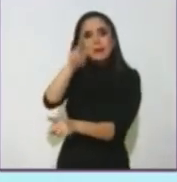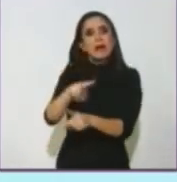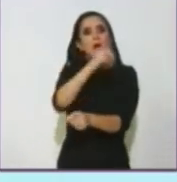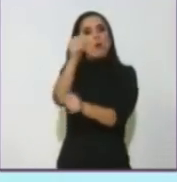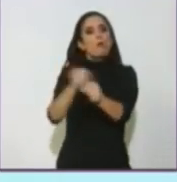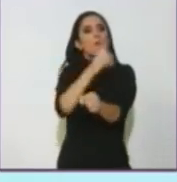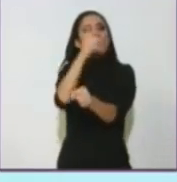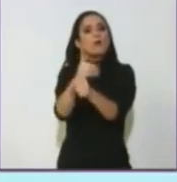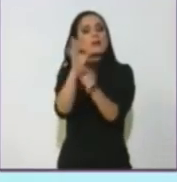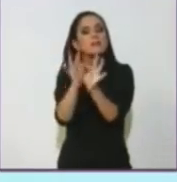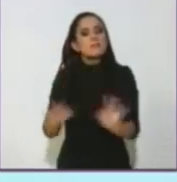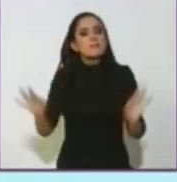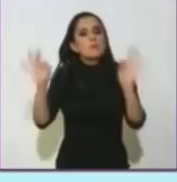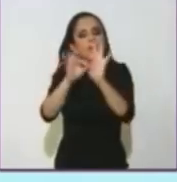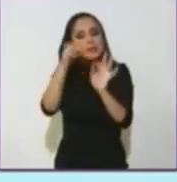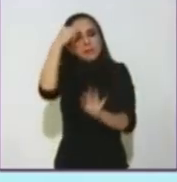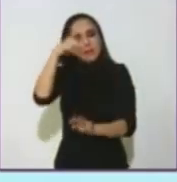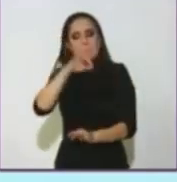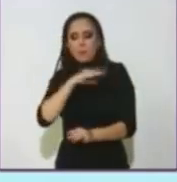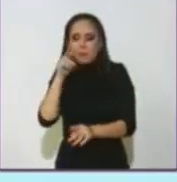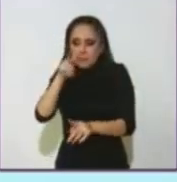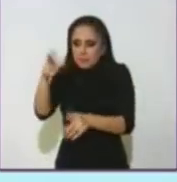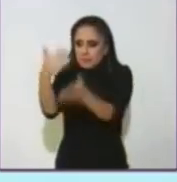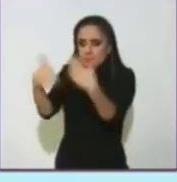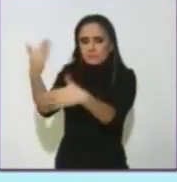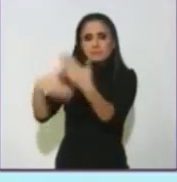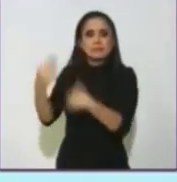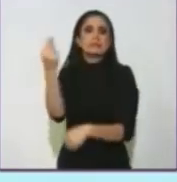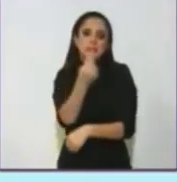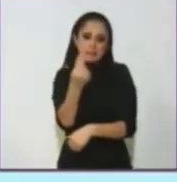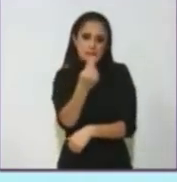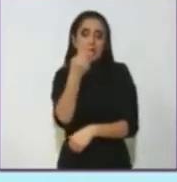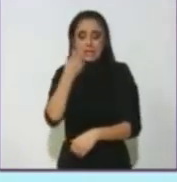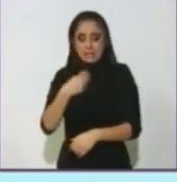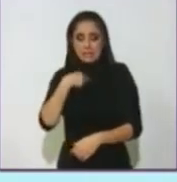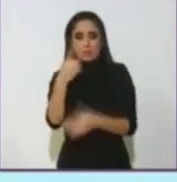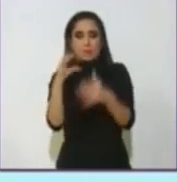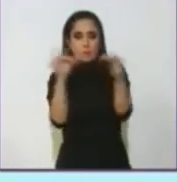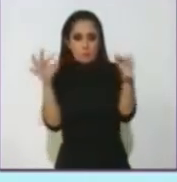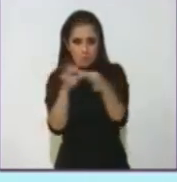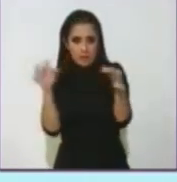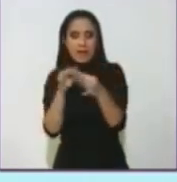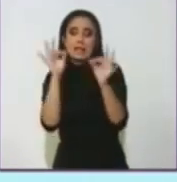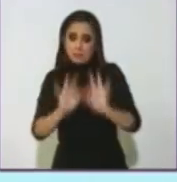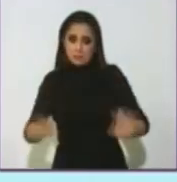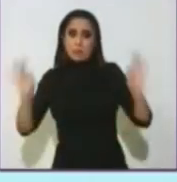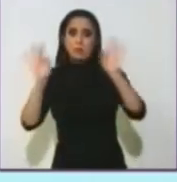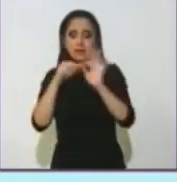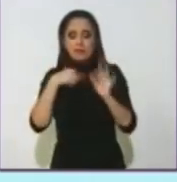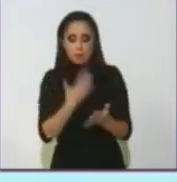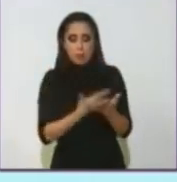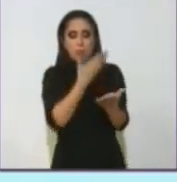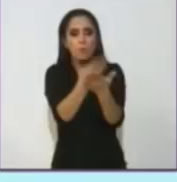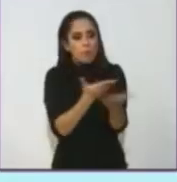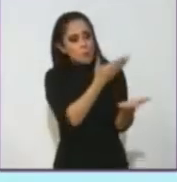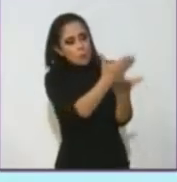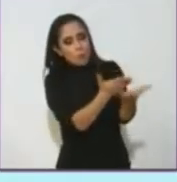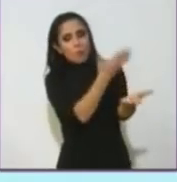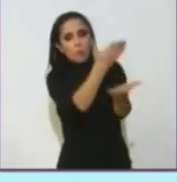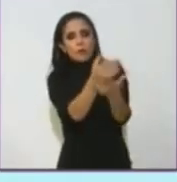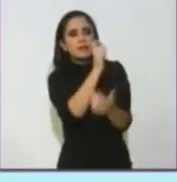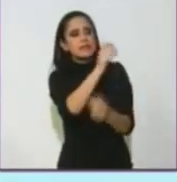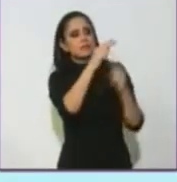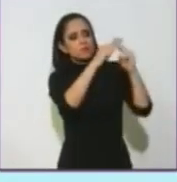sacarla adelante este ejercicio es muy valioso porque nos permite poner en manos de los ciudadanos nuestras propuestas nuestras trayectorias